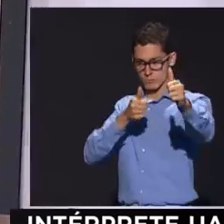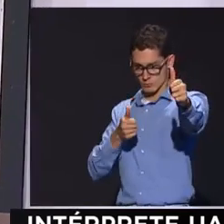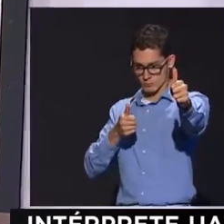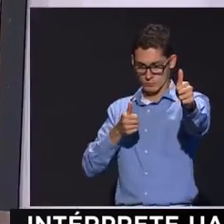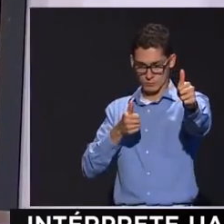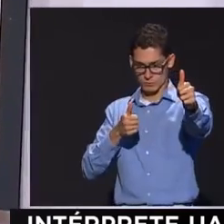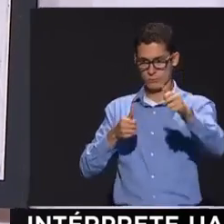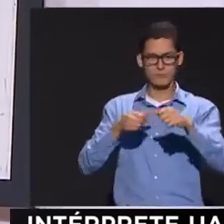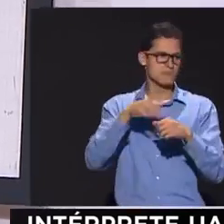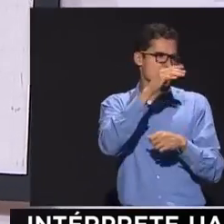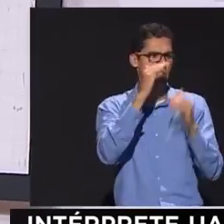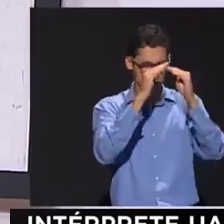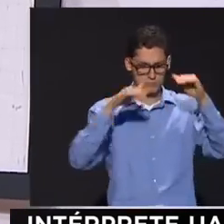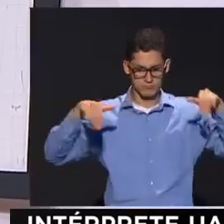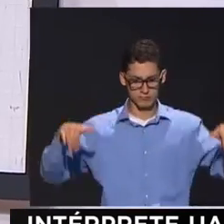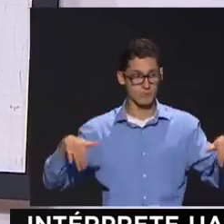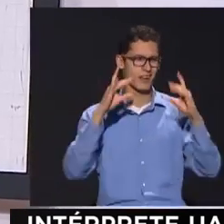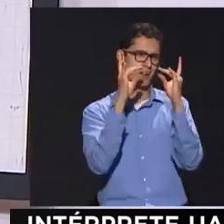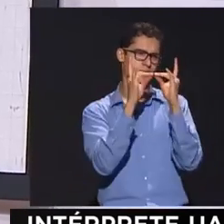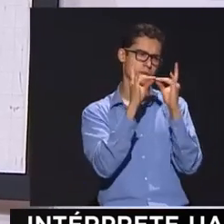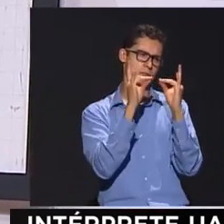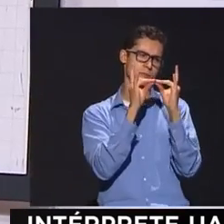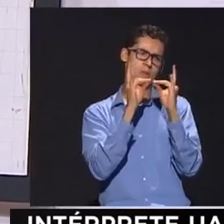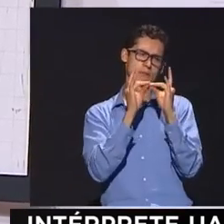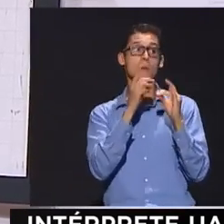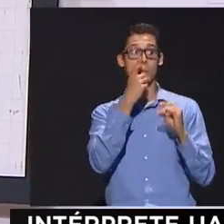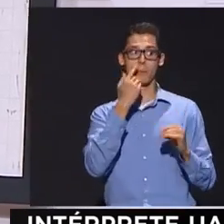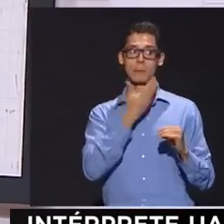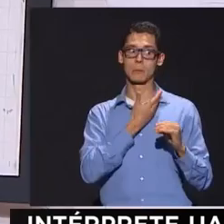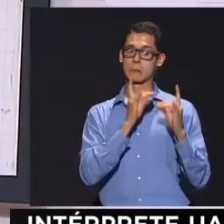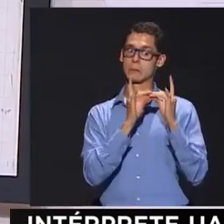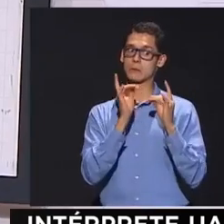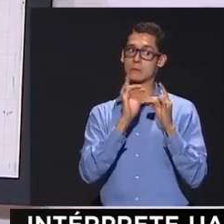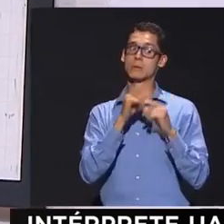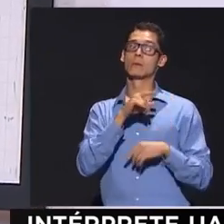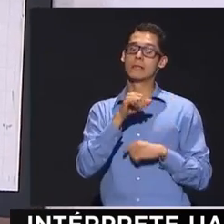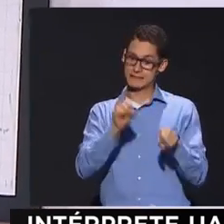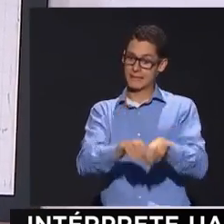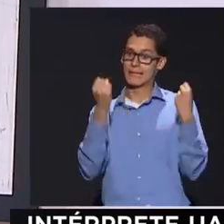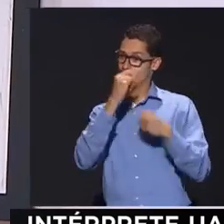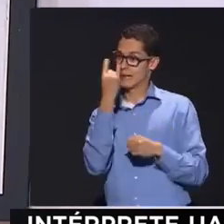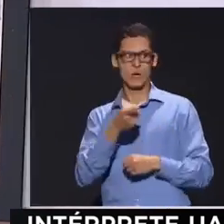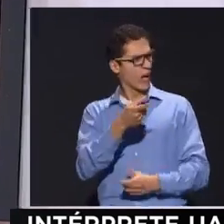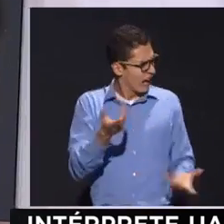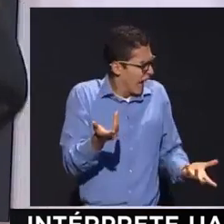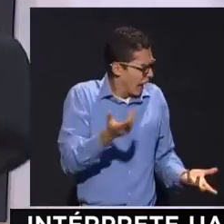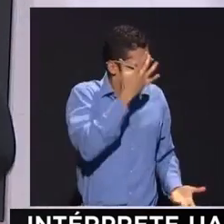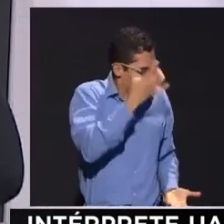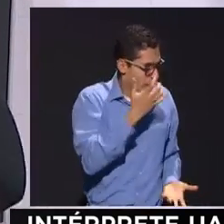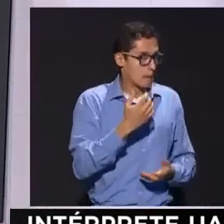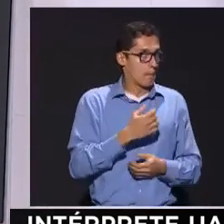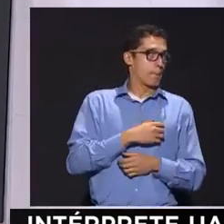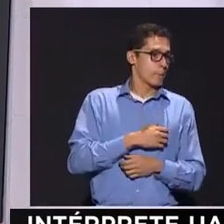hacer nuestras áreas la casa no lo hagan mucho encima la cama los papás porque a veces nos regala pero el mejor lugar que